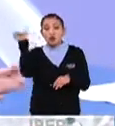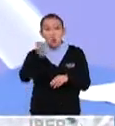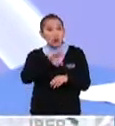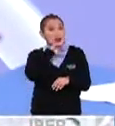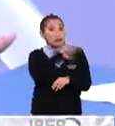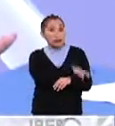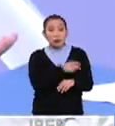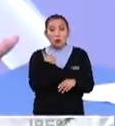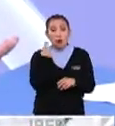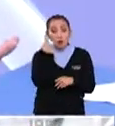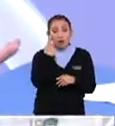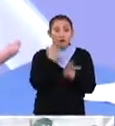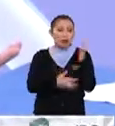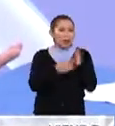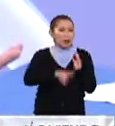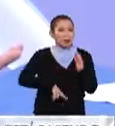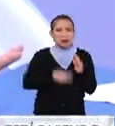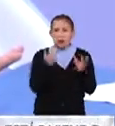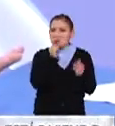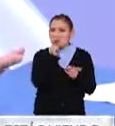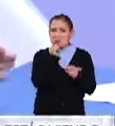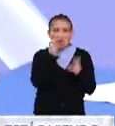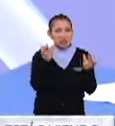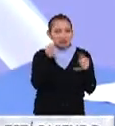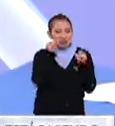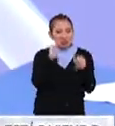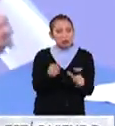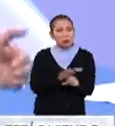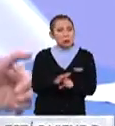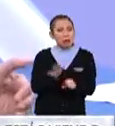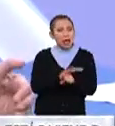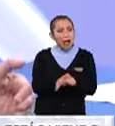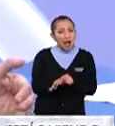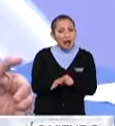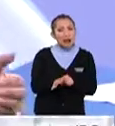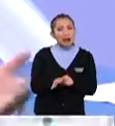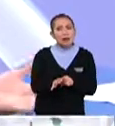inmediato, algo que no ha hecho el gobierno mexicano y que me parece increíble es